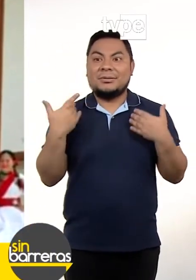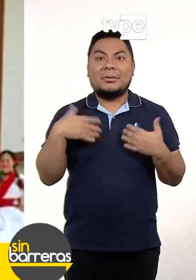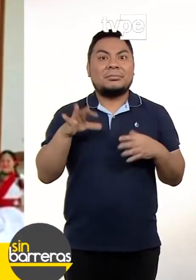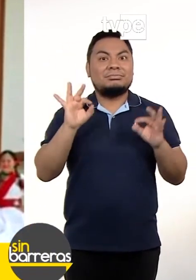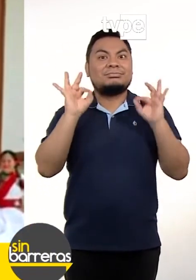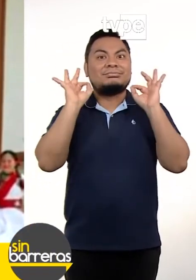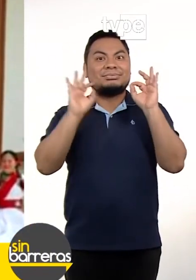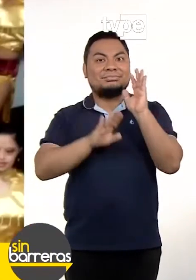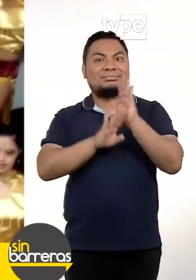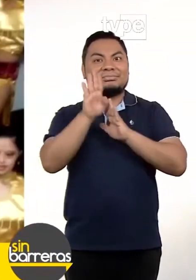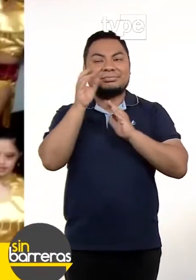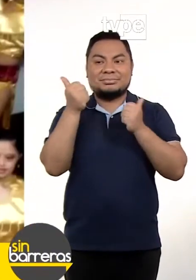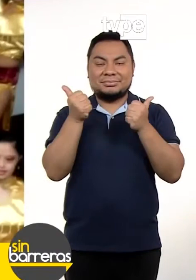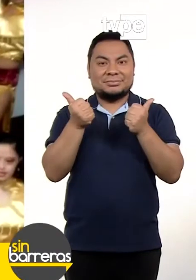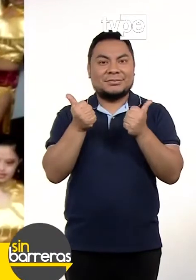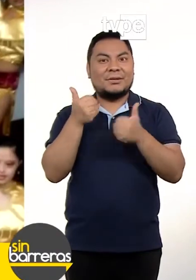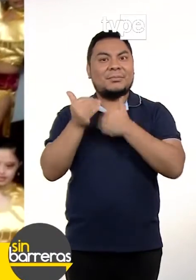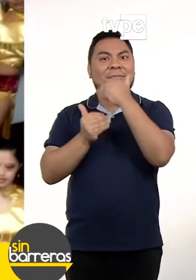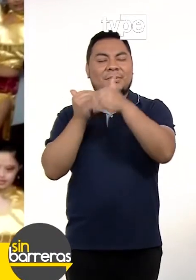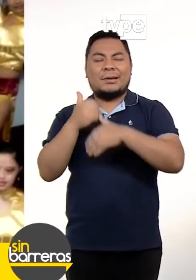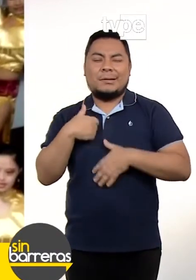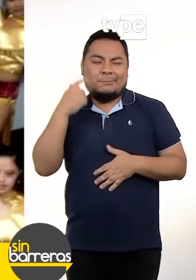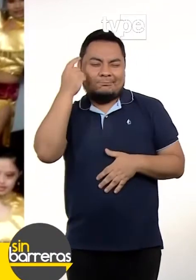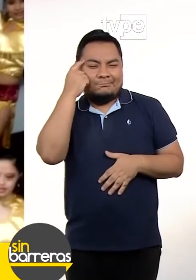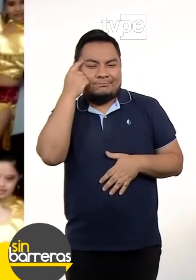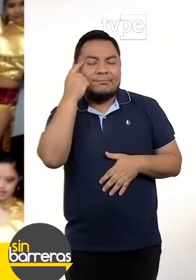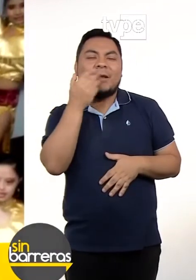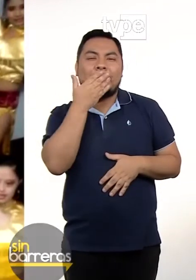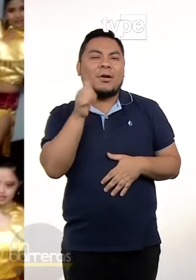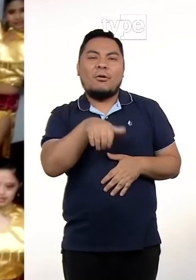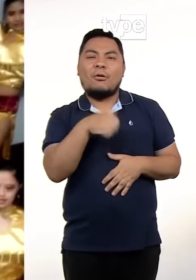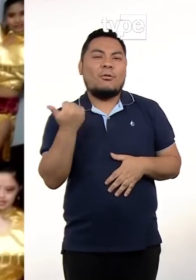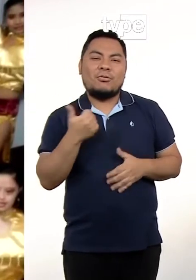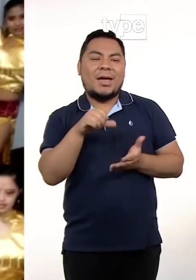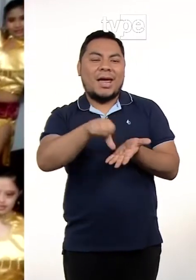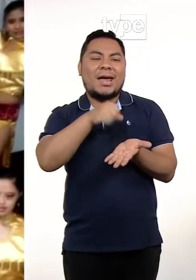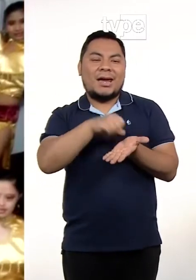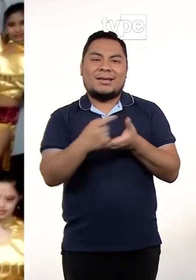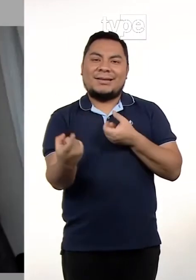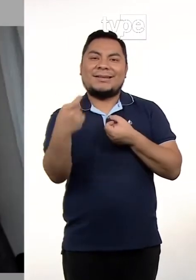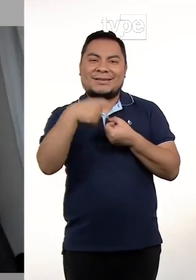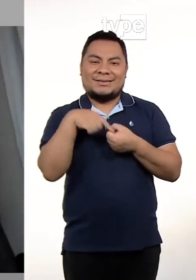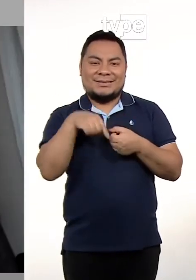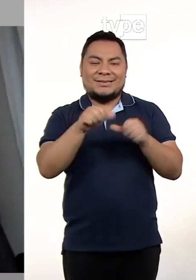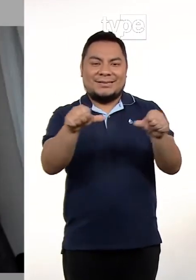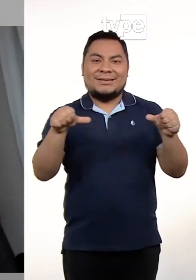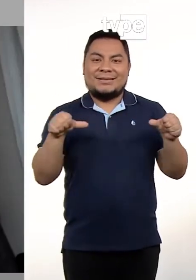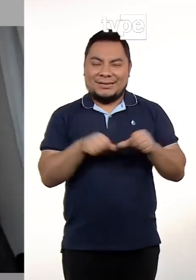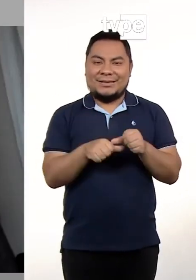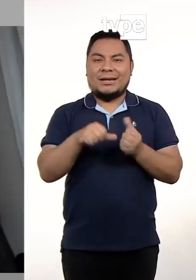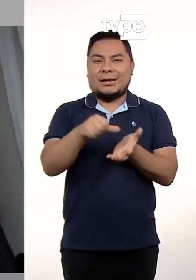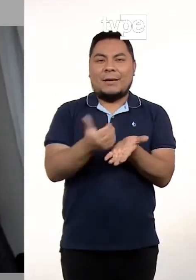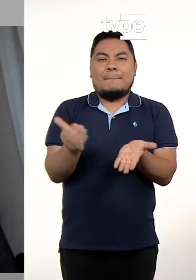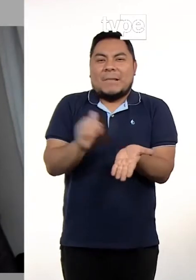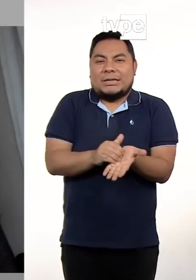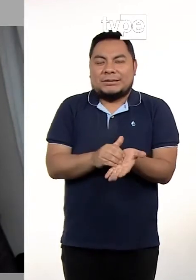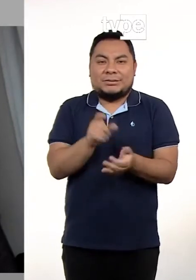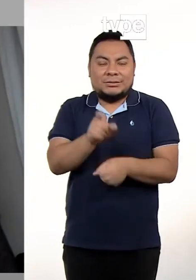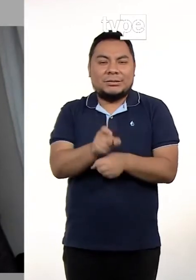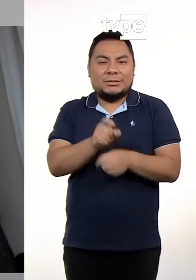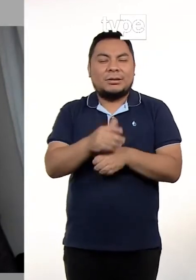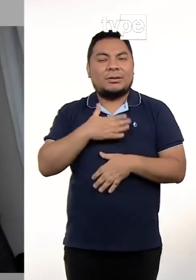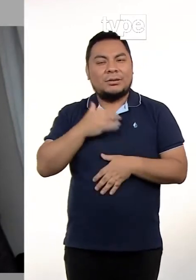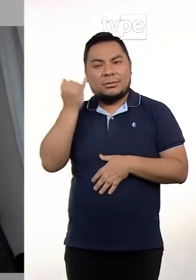podría decir, un éxito, empezamos a incluir otros artes, ¿no? Lógicamente siempre fue mi